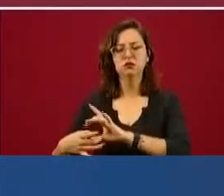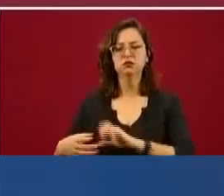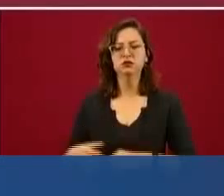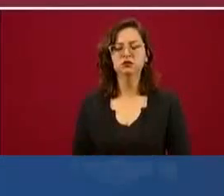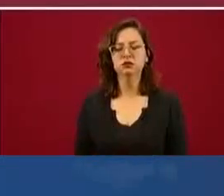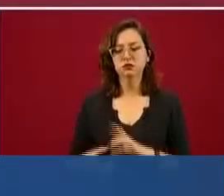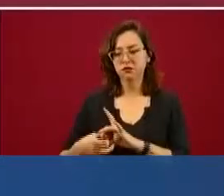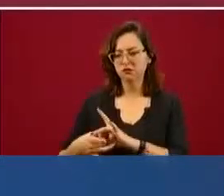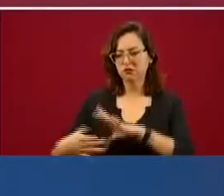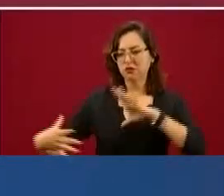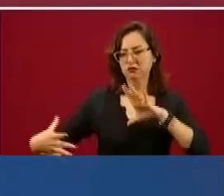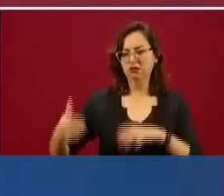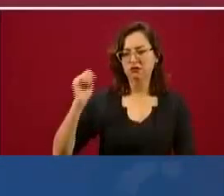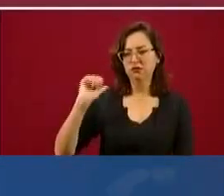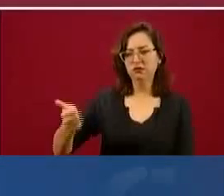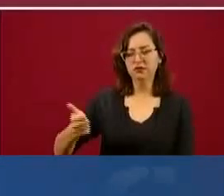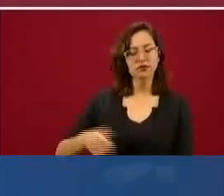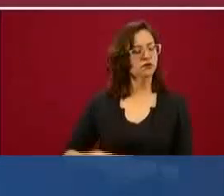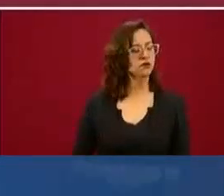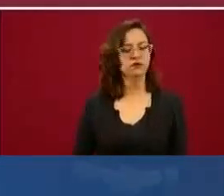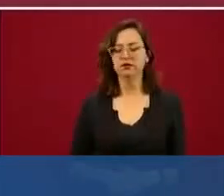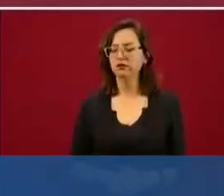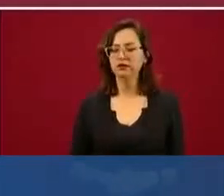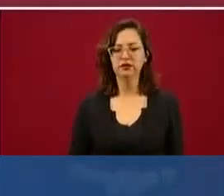del pueblo.